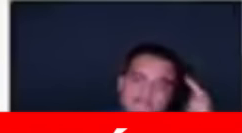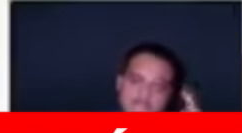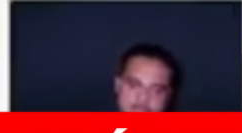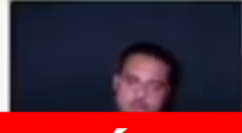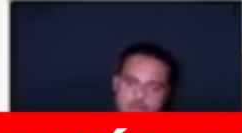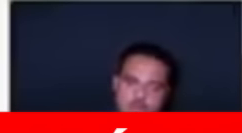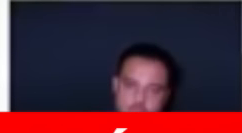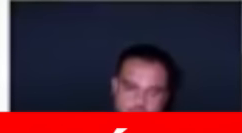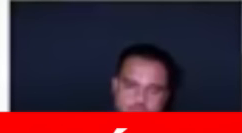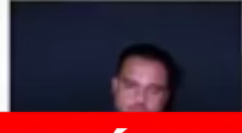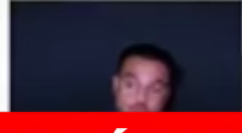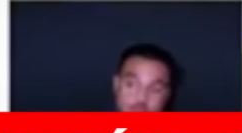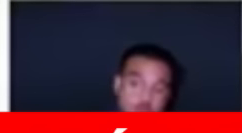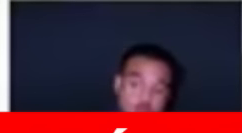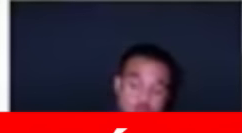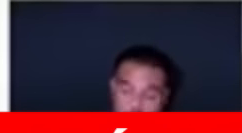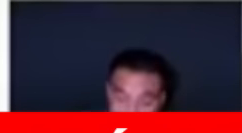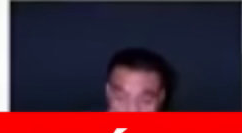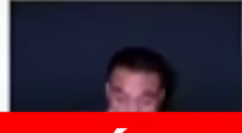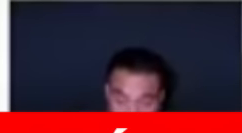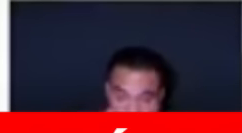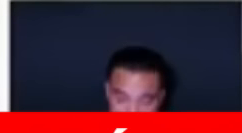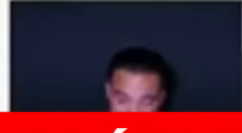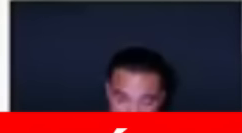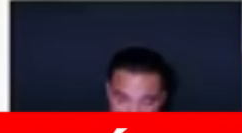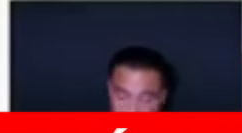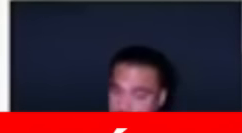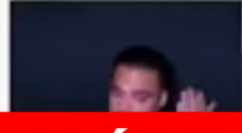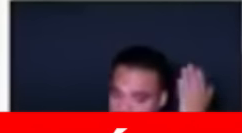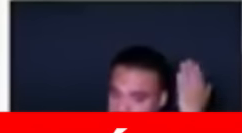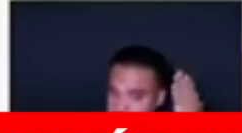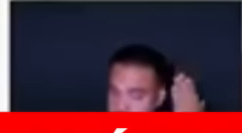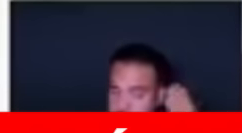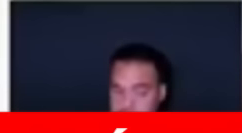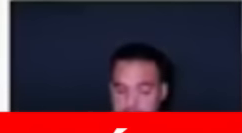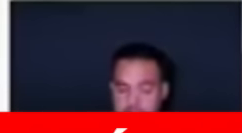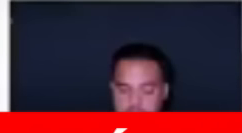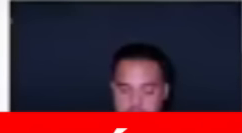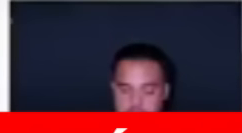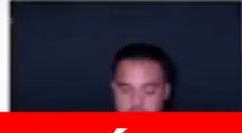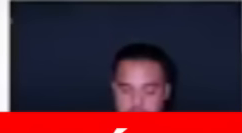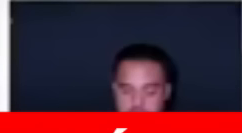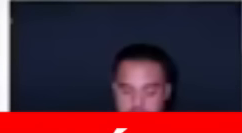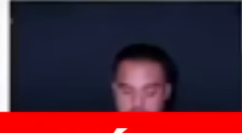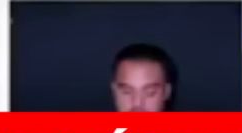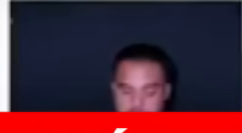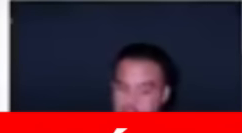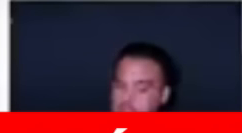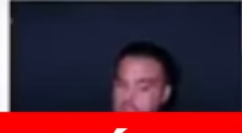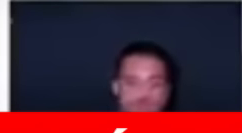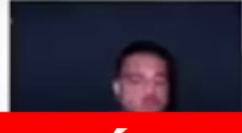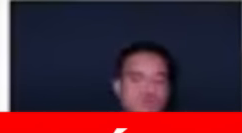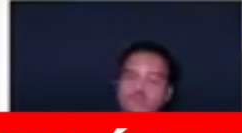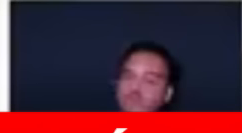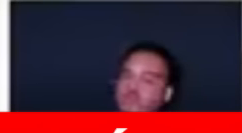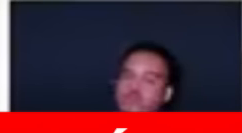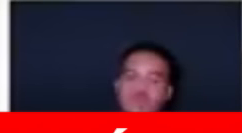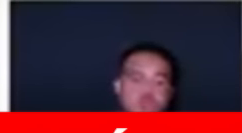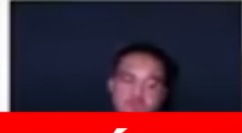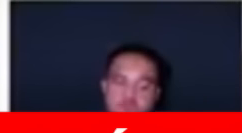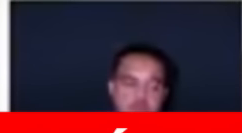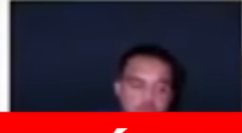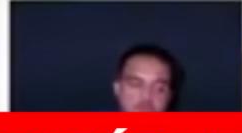¿Y por qué lo viví? ¿Y por qué lo vi? No hay atajo